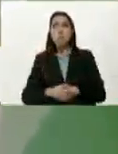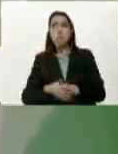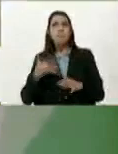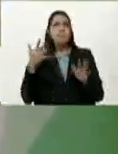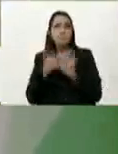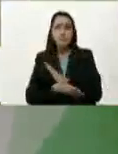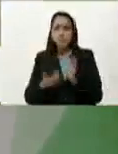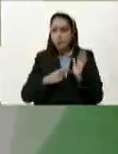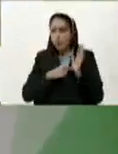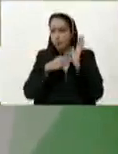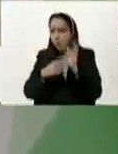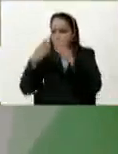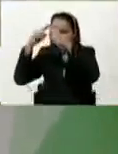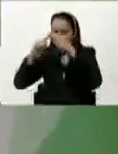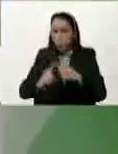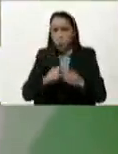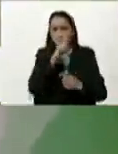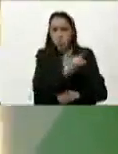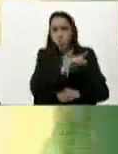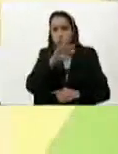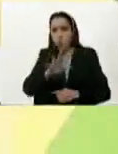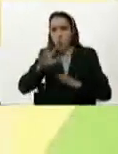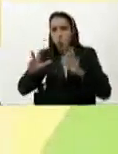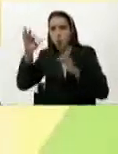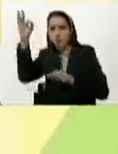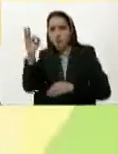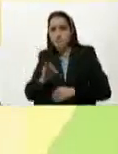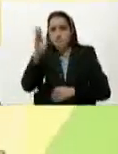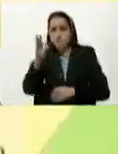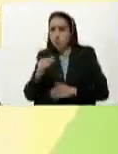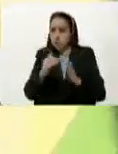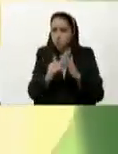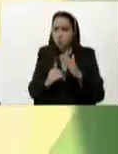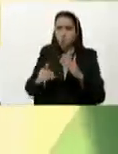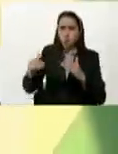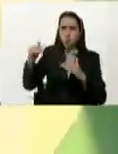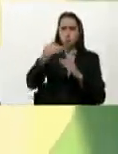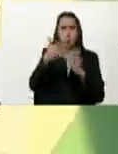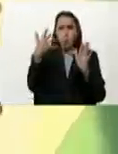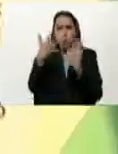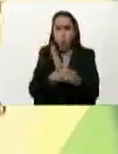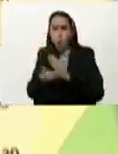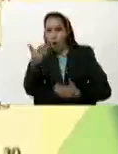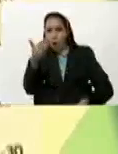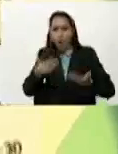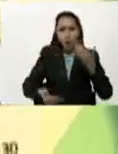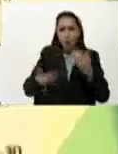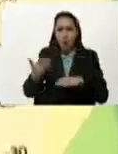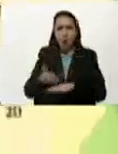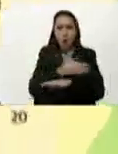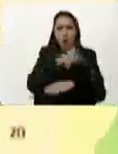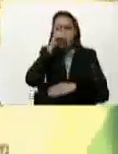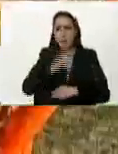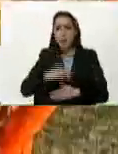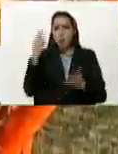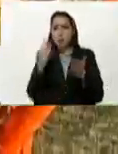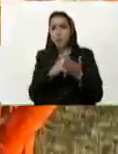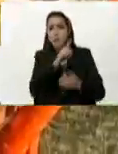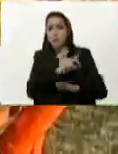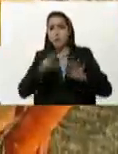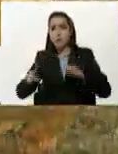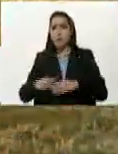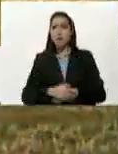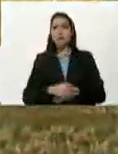un 158 por ciento de aumento con respecto al 2017 se dice es fácil